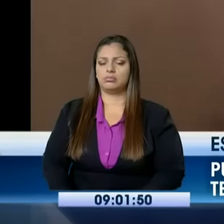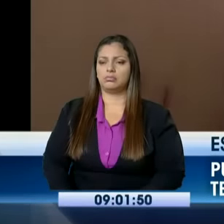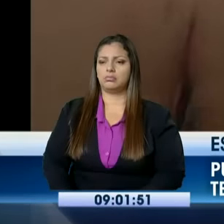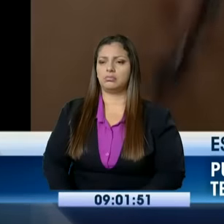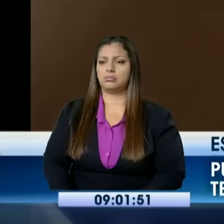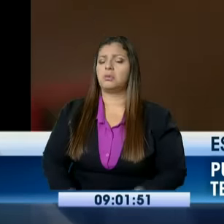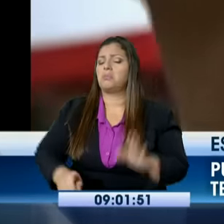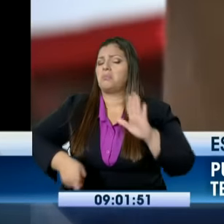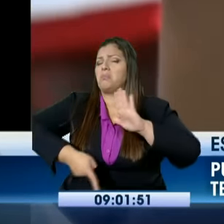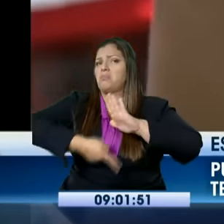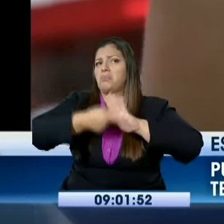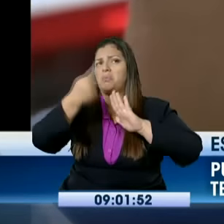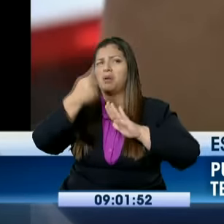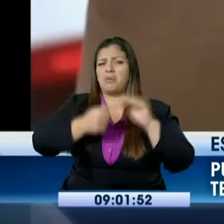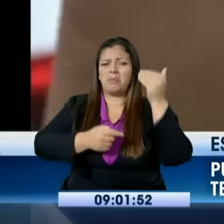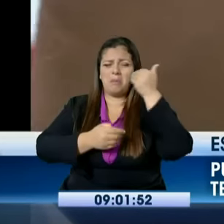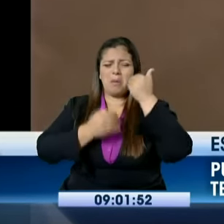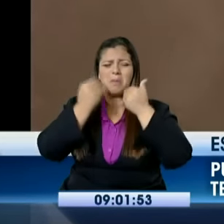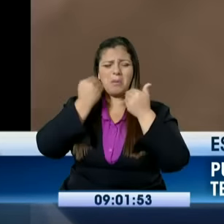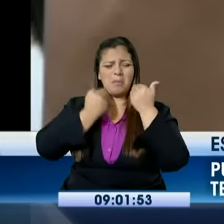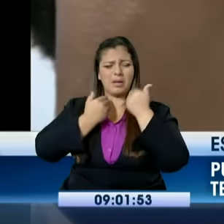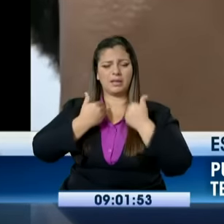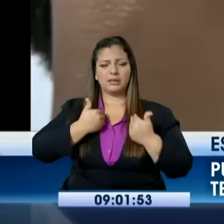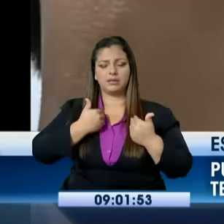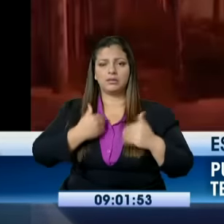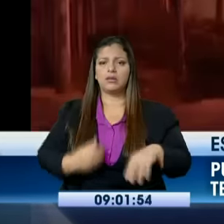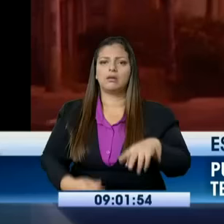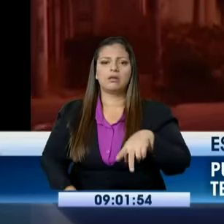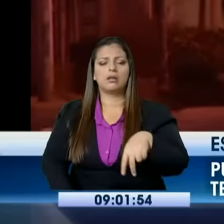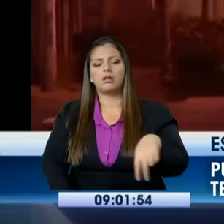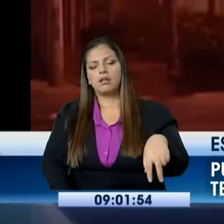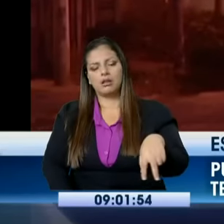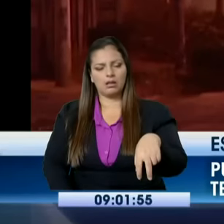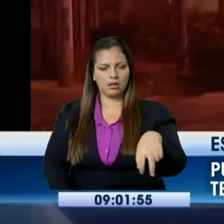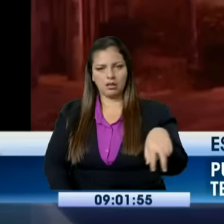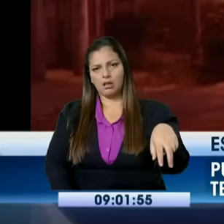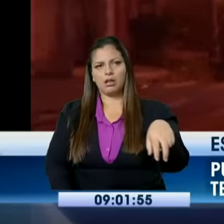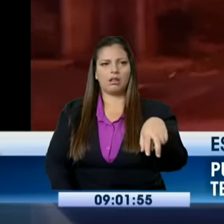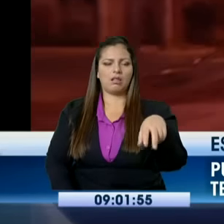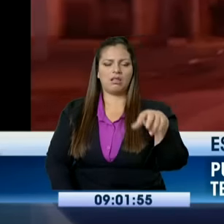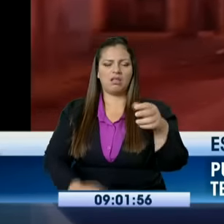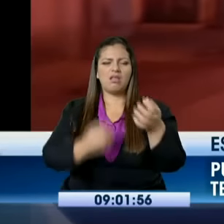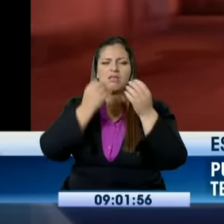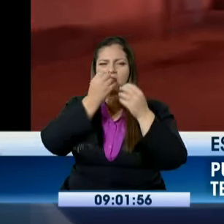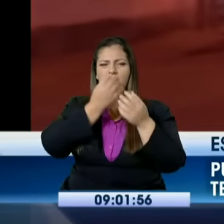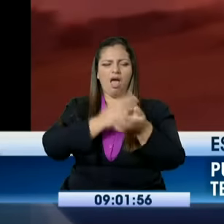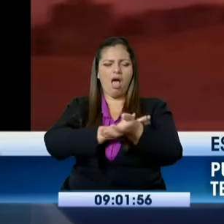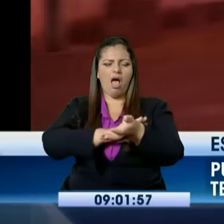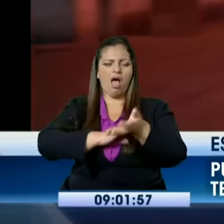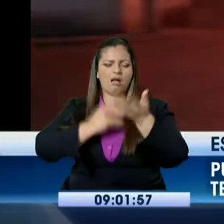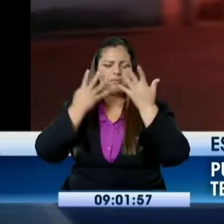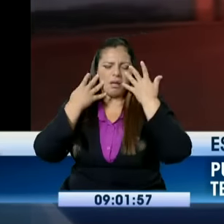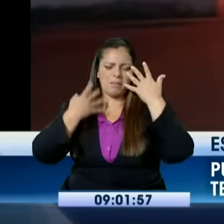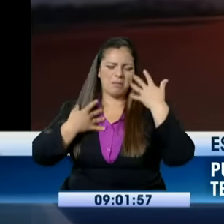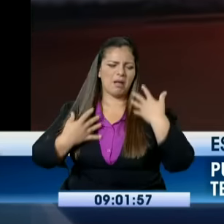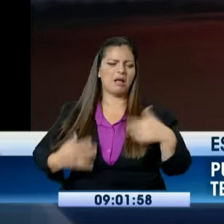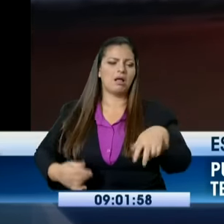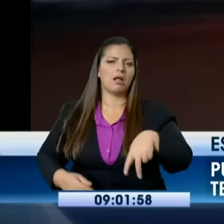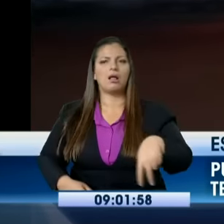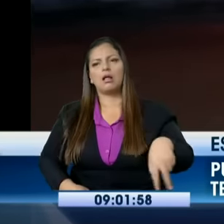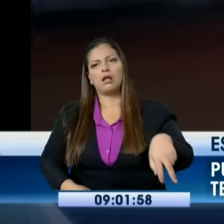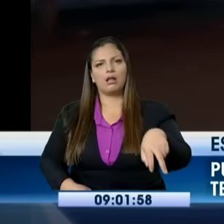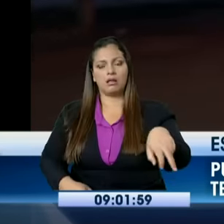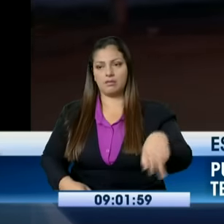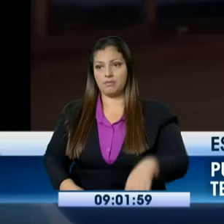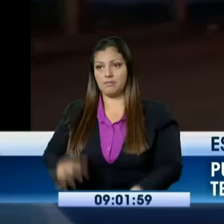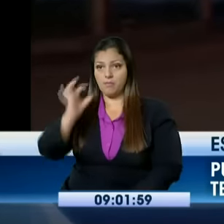Sí, primera vez. Pero ya cuando él avanzó caminando, ya él se vio bañado en sangre. Y para esto, para casualidad de la vida, yo